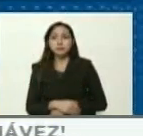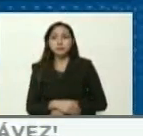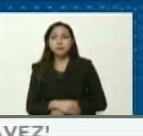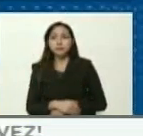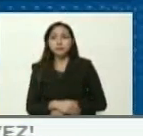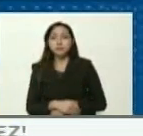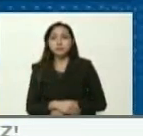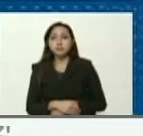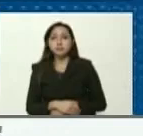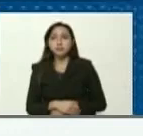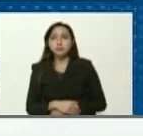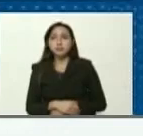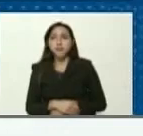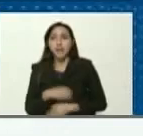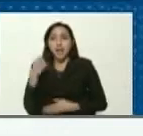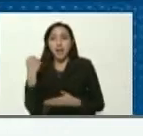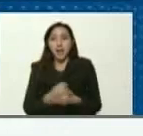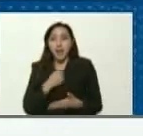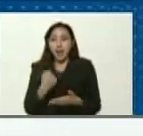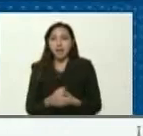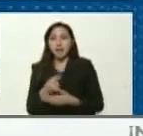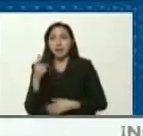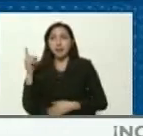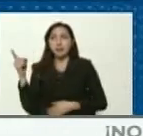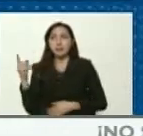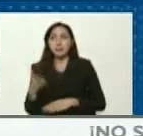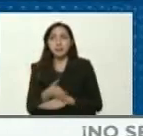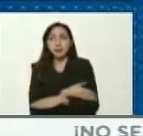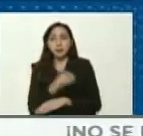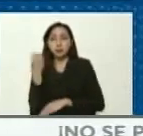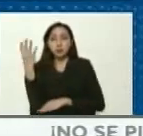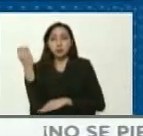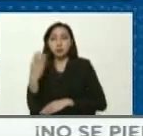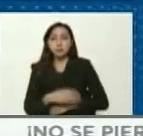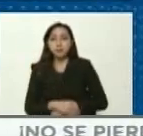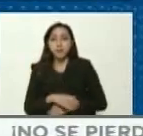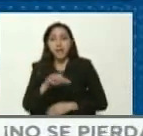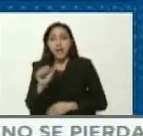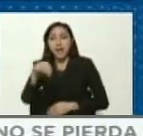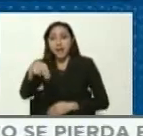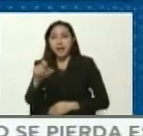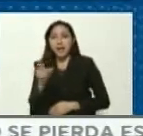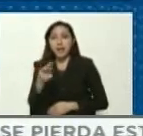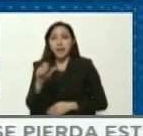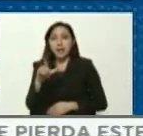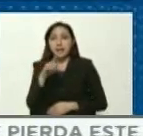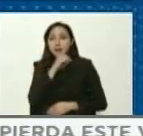Angélica, la guerrera de La Vega, Angélica Guerrera.